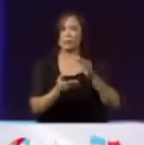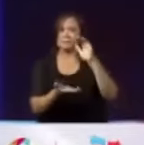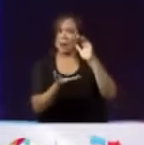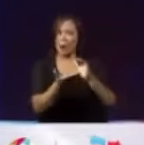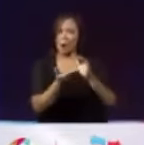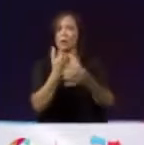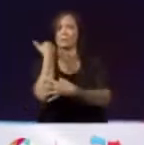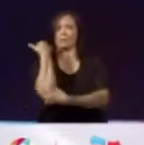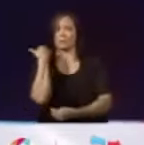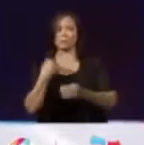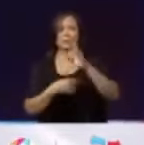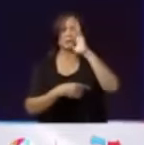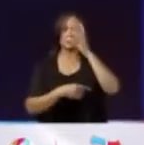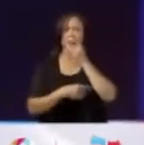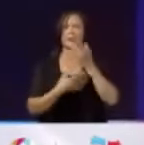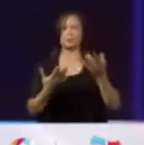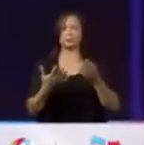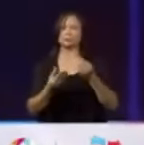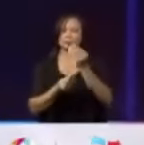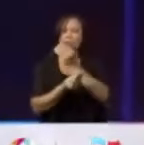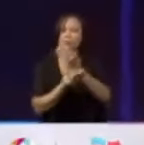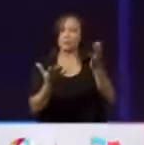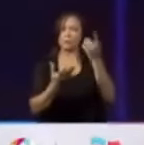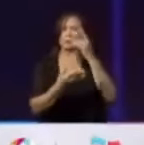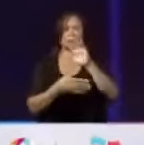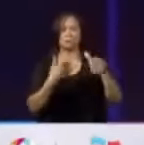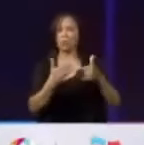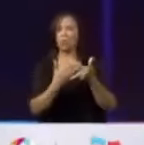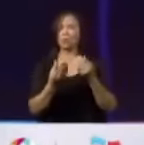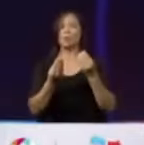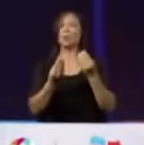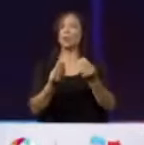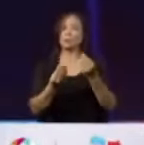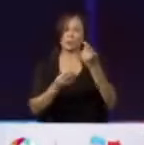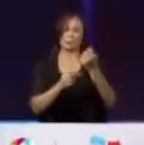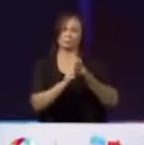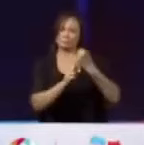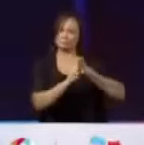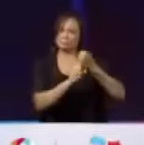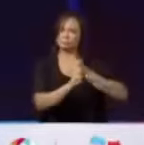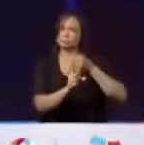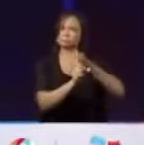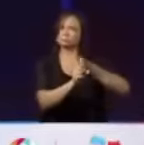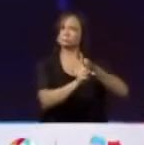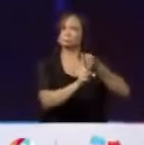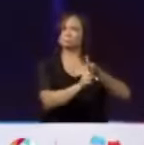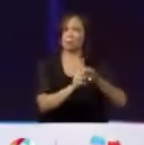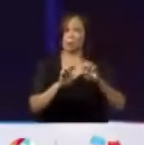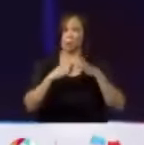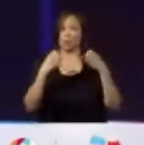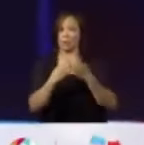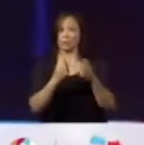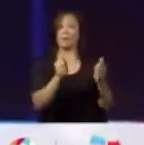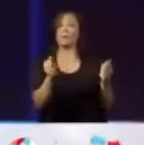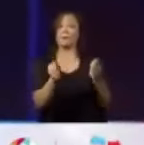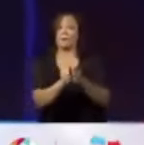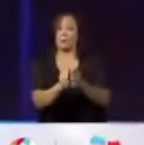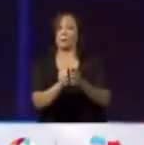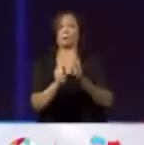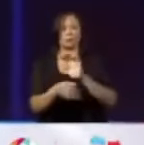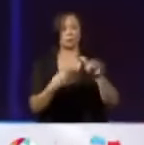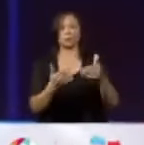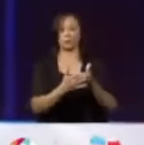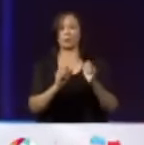en la historia de la República Dominicana. Esos son los datos. Y todo eso se debe al trabajo que hemos hecho, un equipo, pero junto también